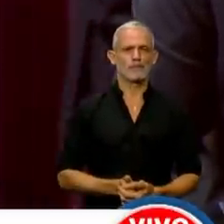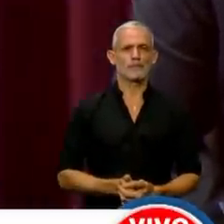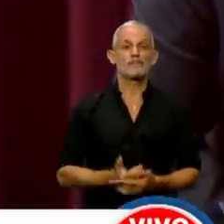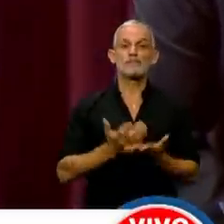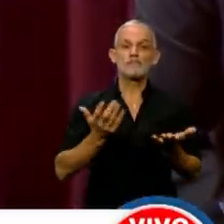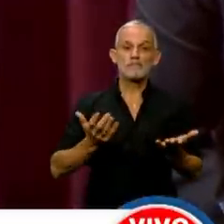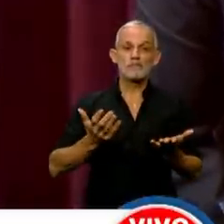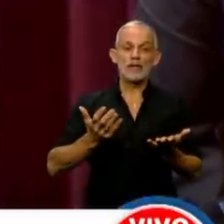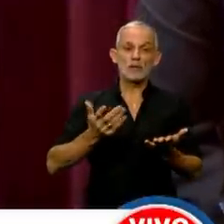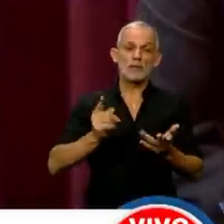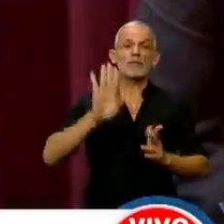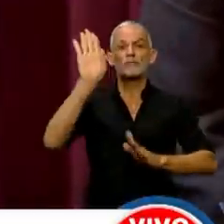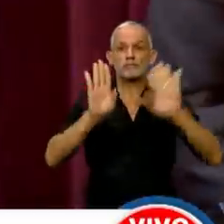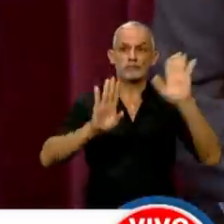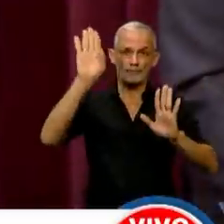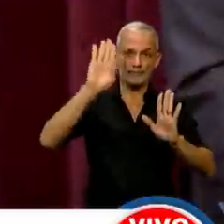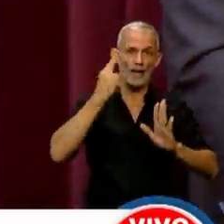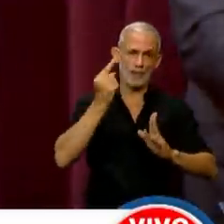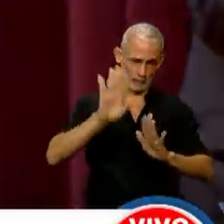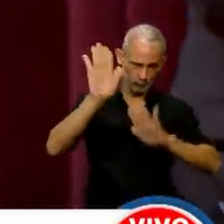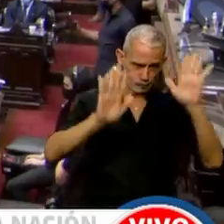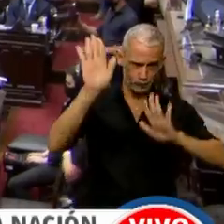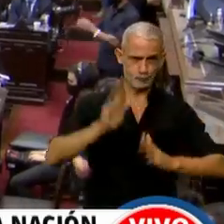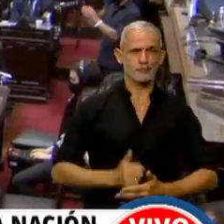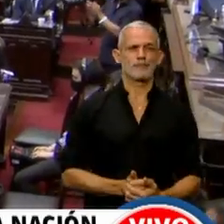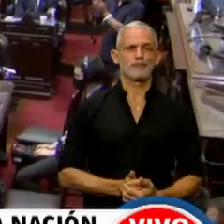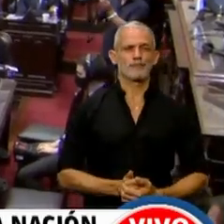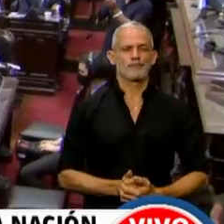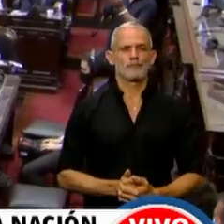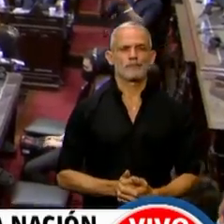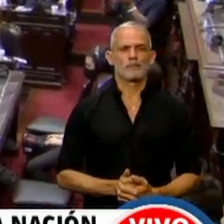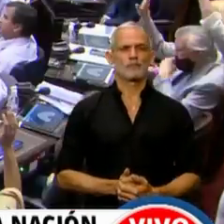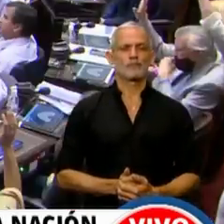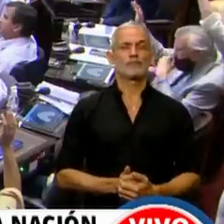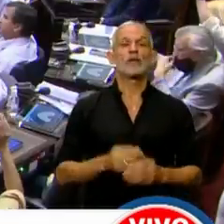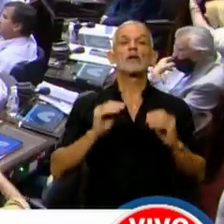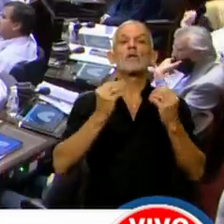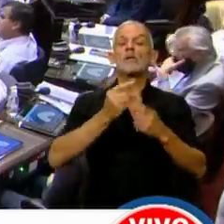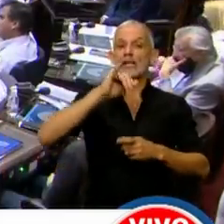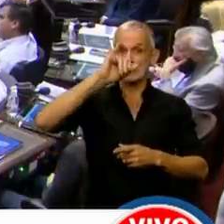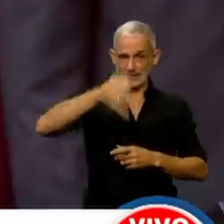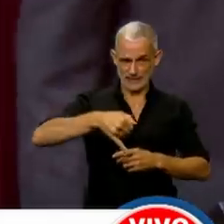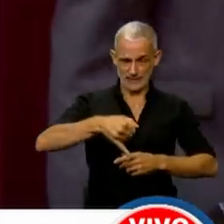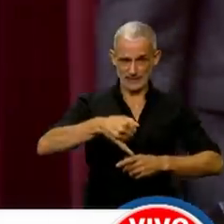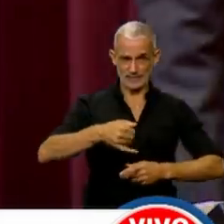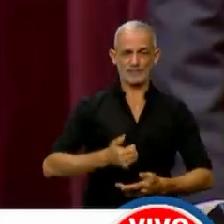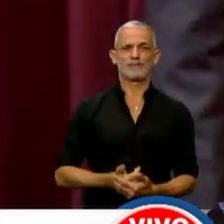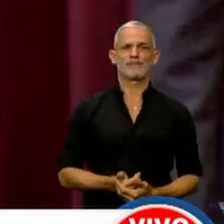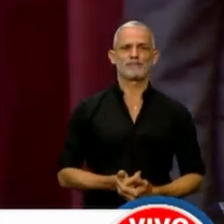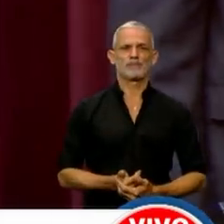entonces es por señas sírvase marcar su voto resulta afirmativo